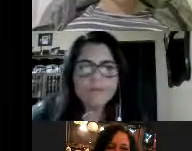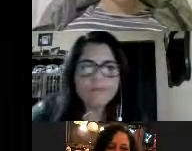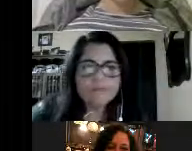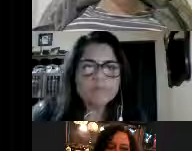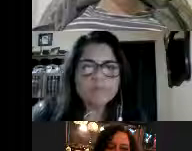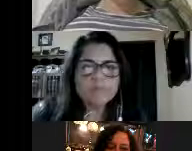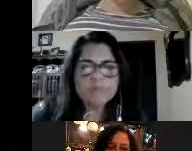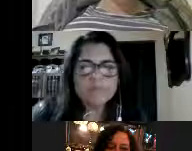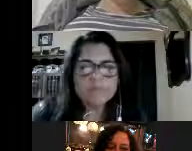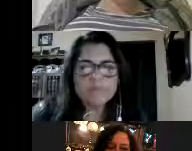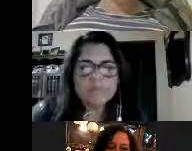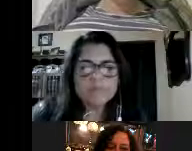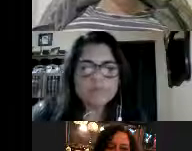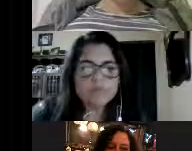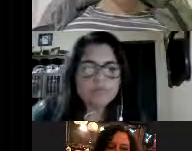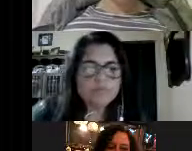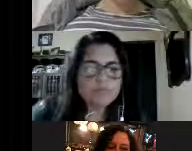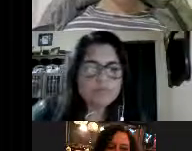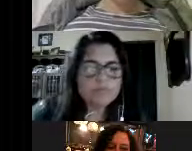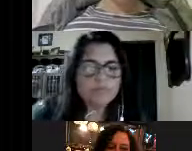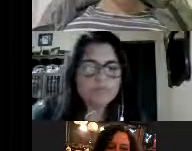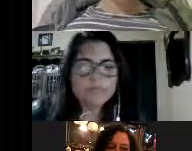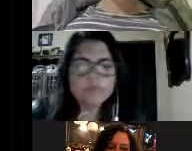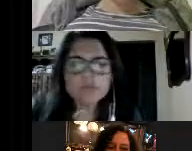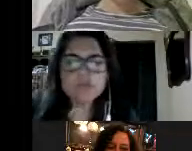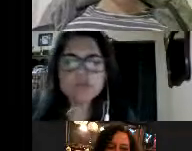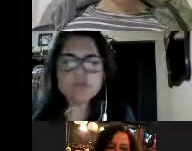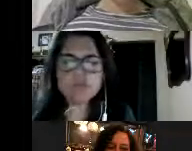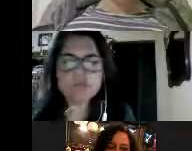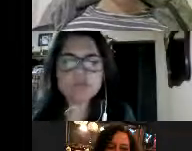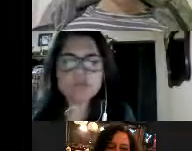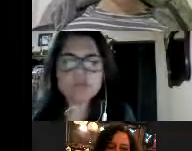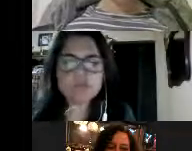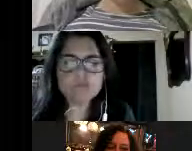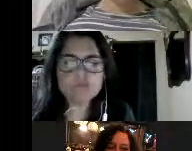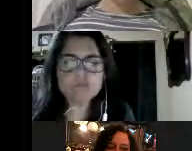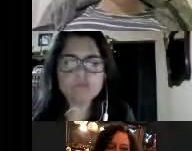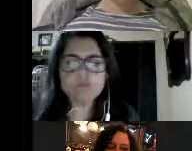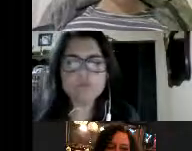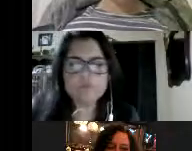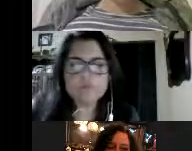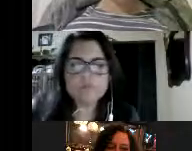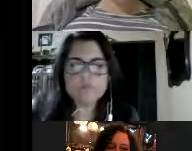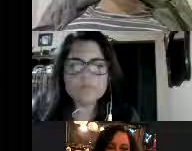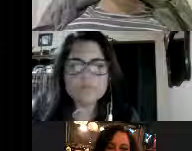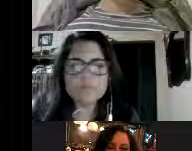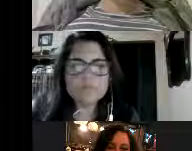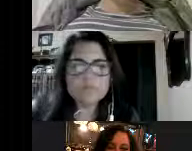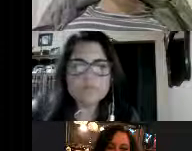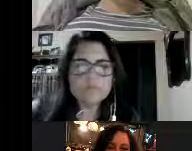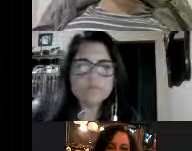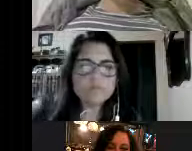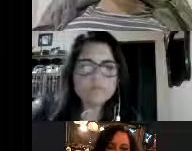Uruguay no está hecho este estudio, hay algunos parecidos, capaz que algunos conocen, de edad de inicio de relaciones sexuales, número de